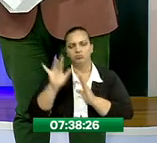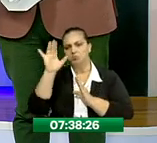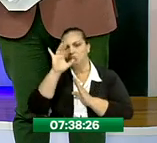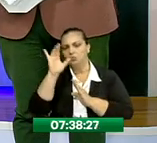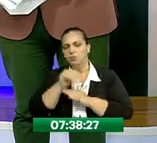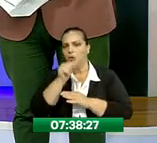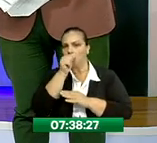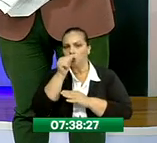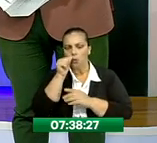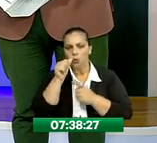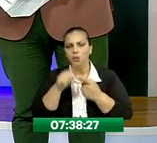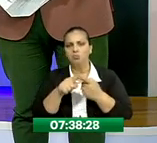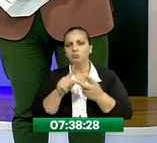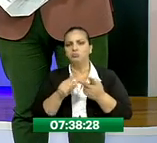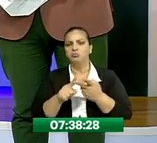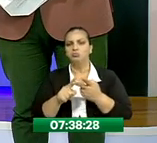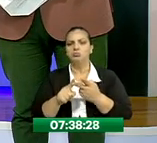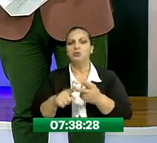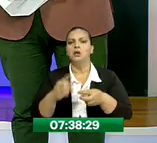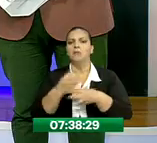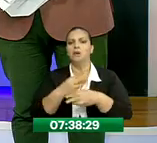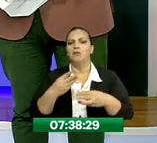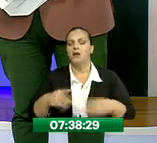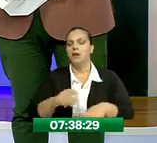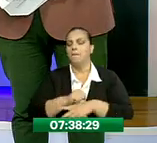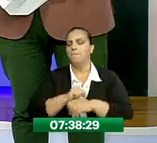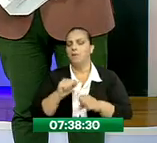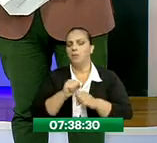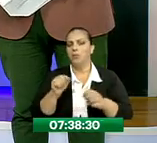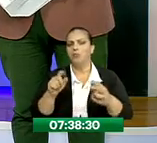y hasta la detención de personas en delito flagrante.